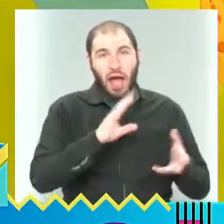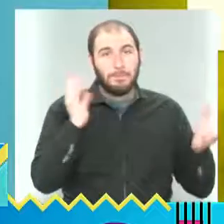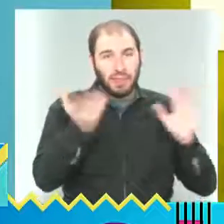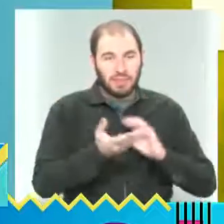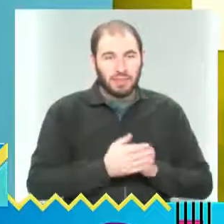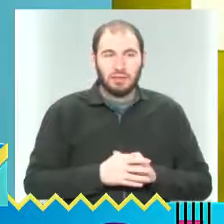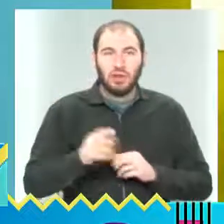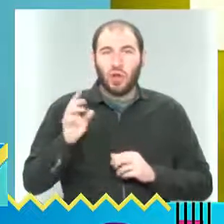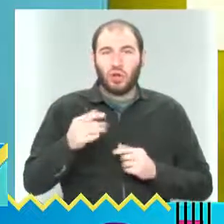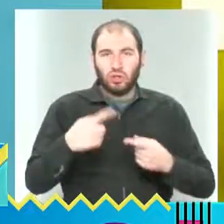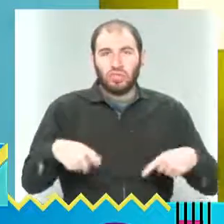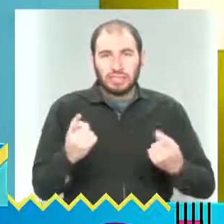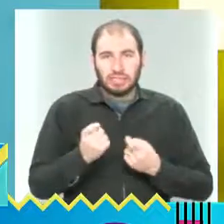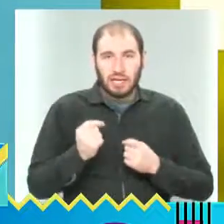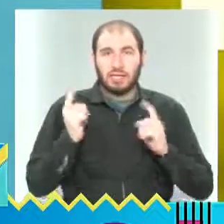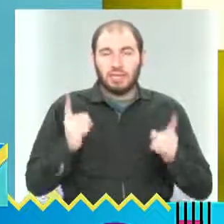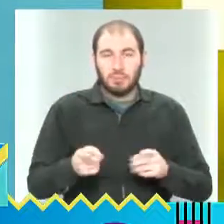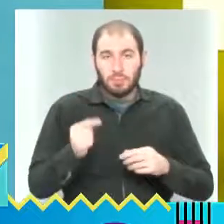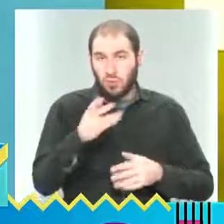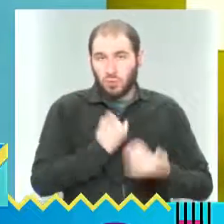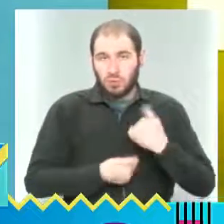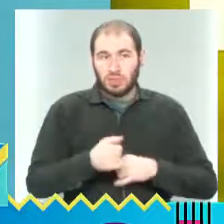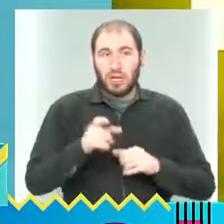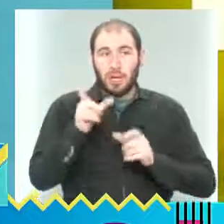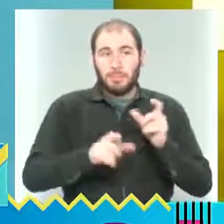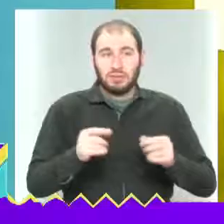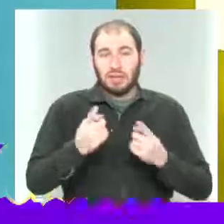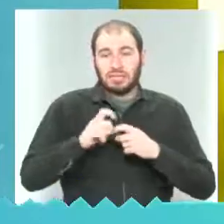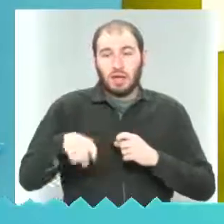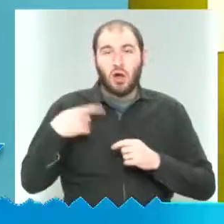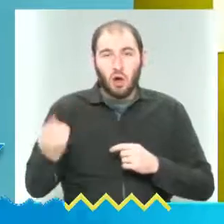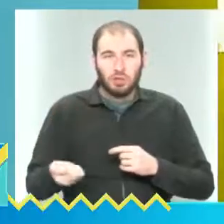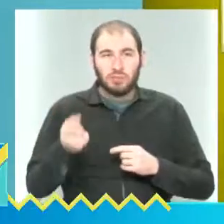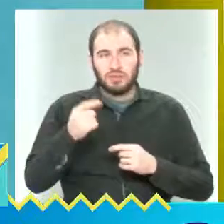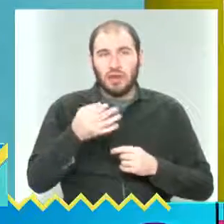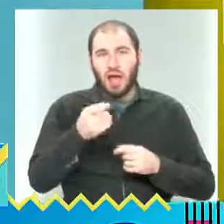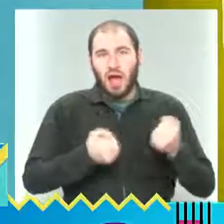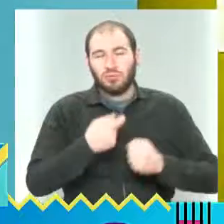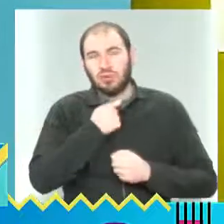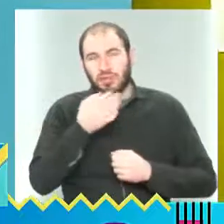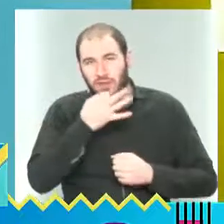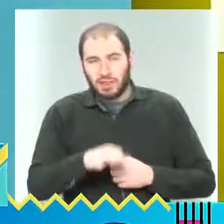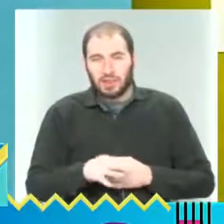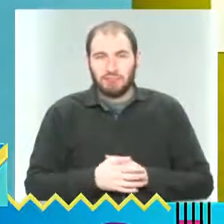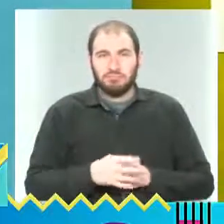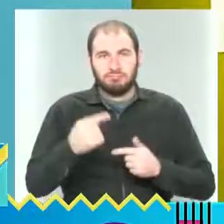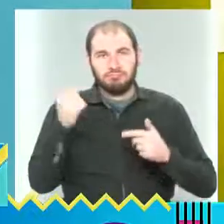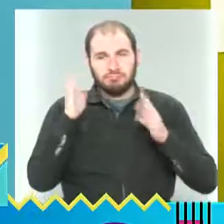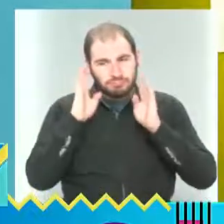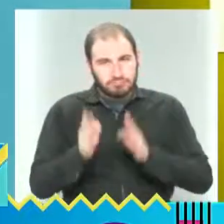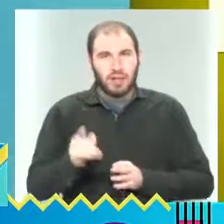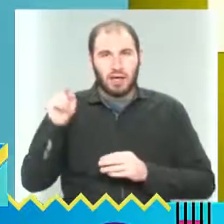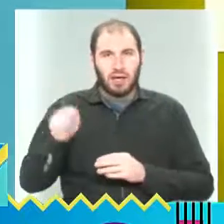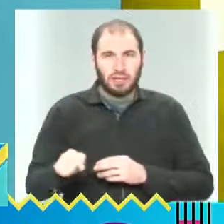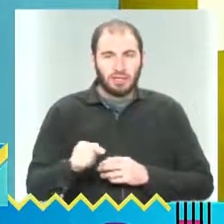No solamente nuestra necesidad, atrás de todo eso que vos estás nombrando hay gente que tiene otras necesidades, el que quiere vender el auto. Ahí es donde nos tenemos que